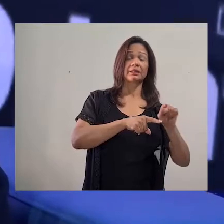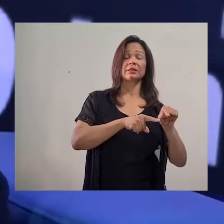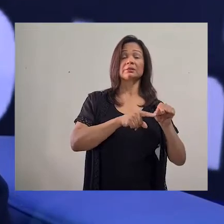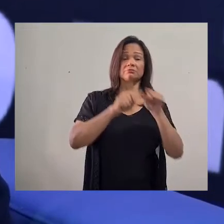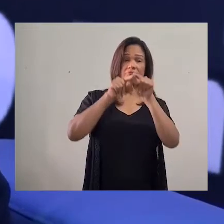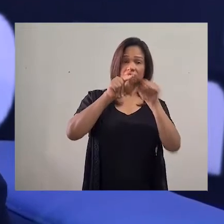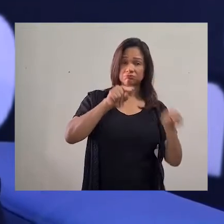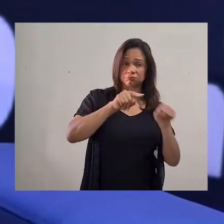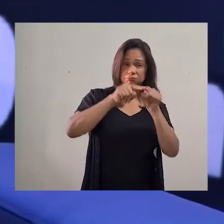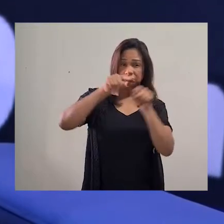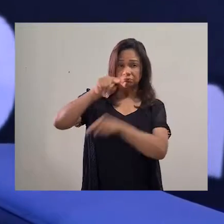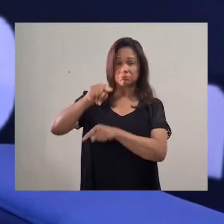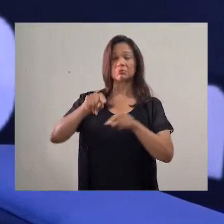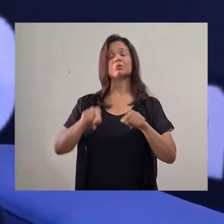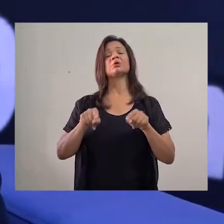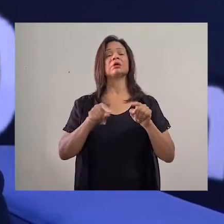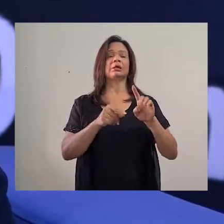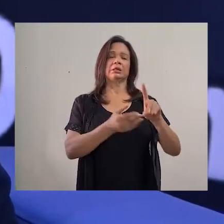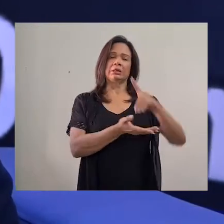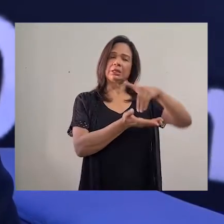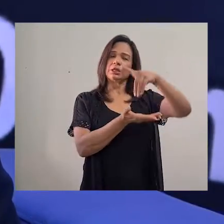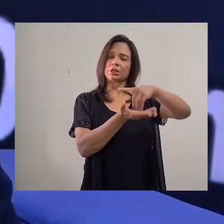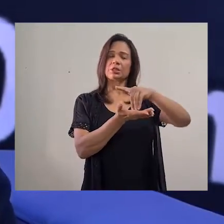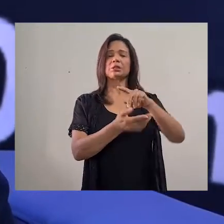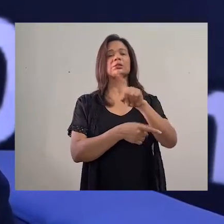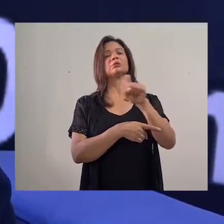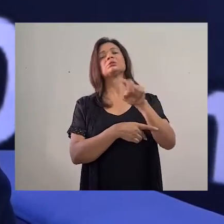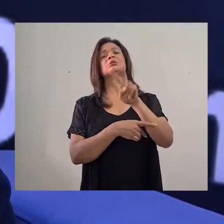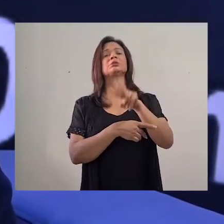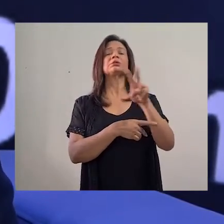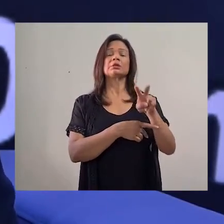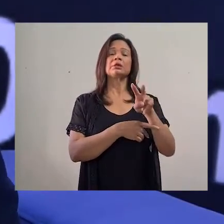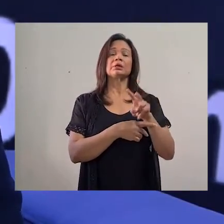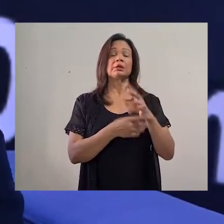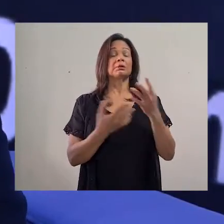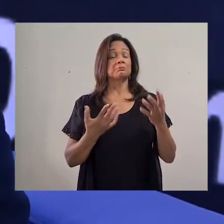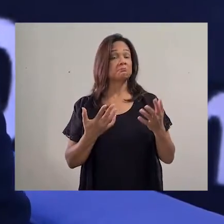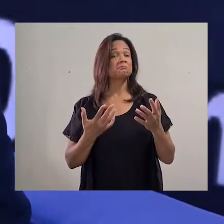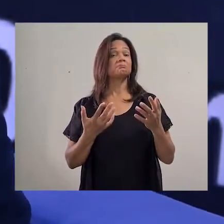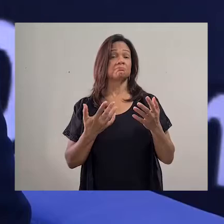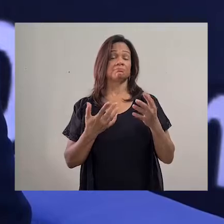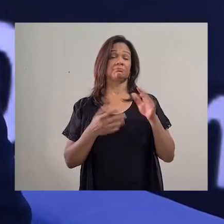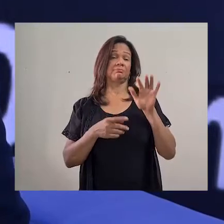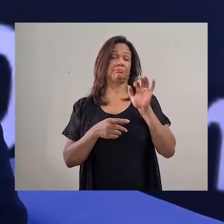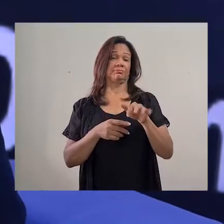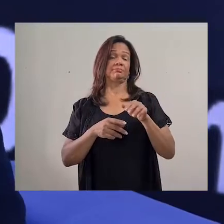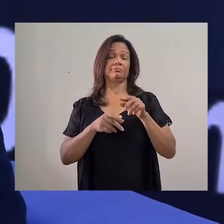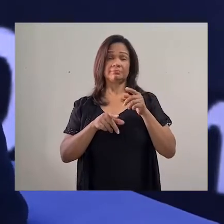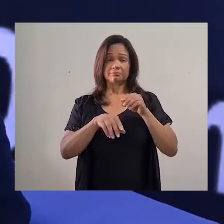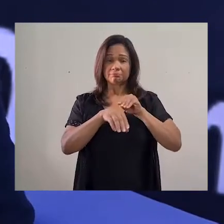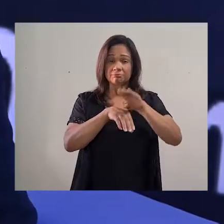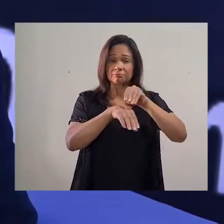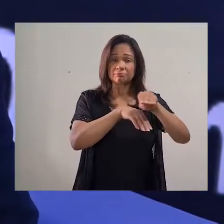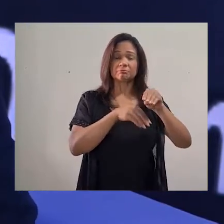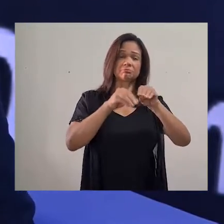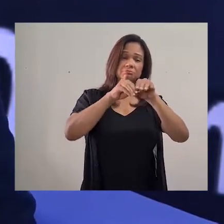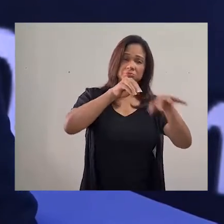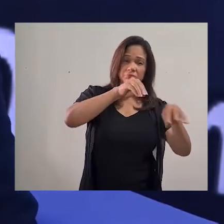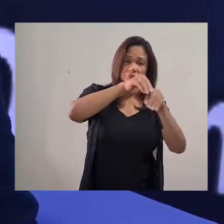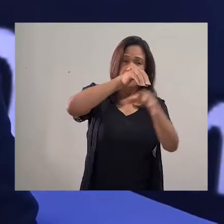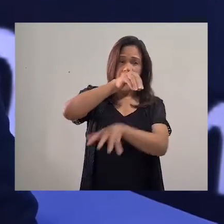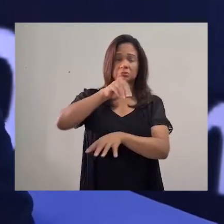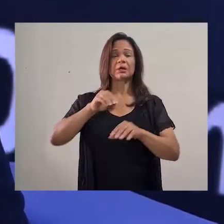CAD, un Centro de Atención a la Diversidad. Luego bajamos a los distritos, que son 122, en donde esa instrucción baja